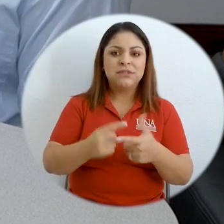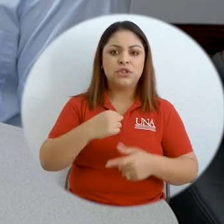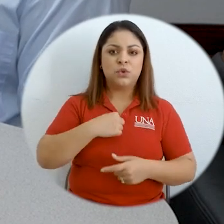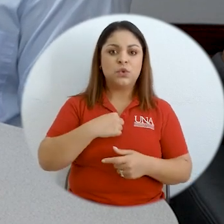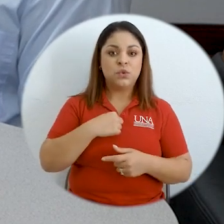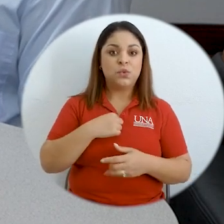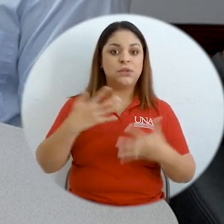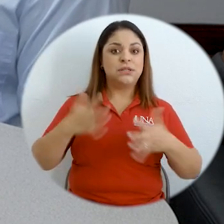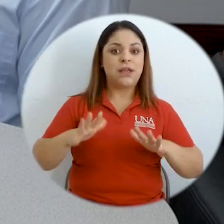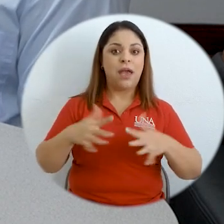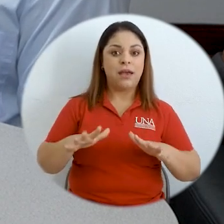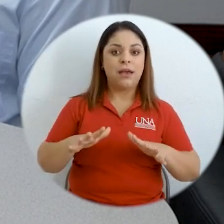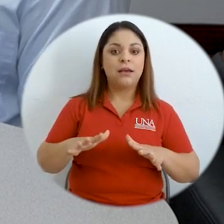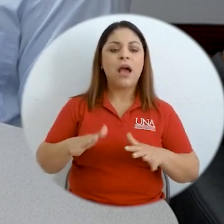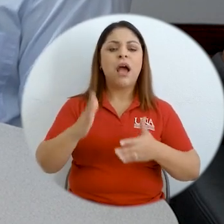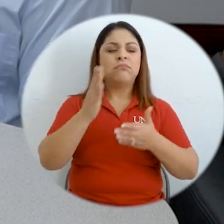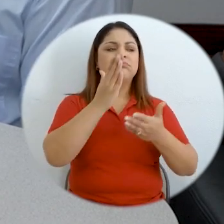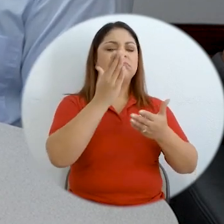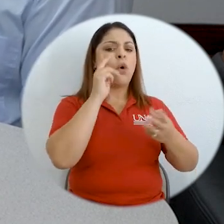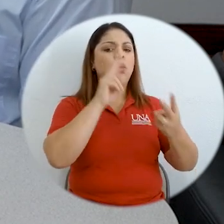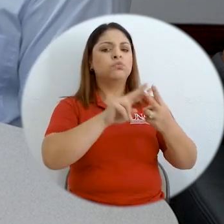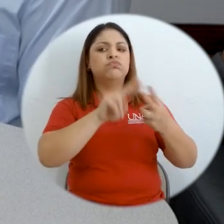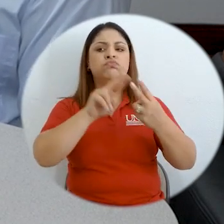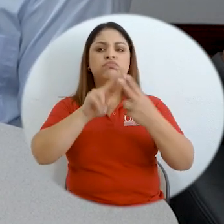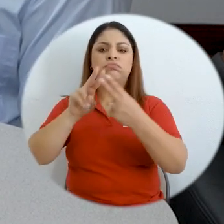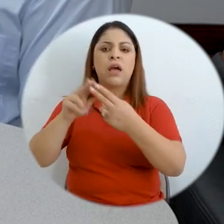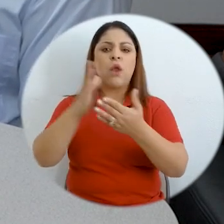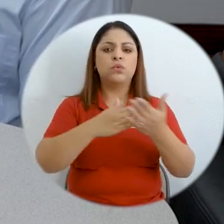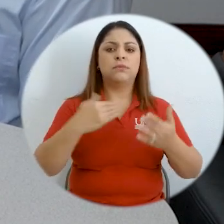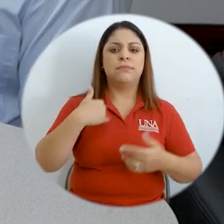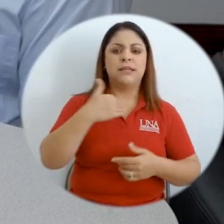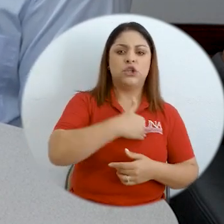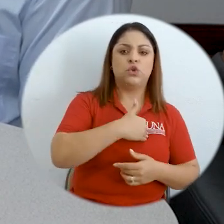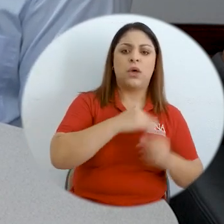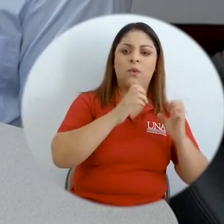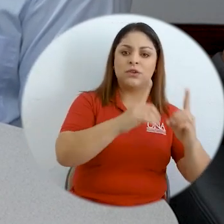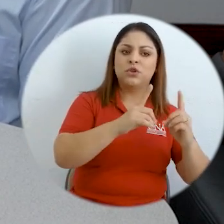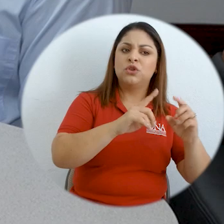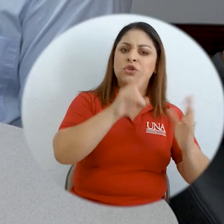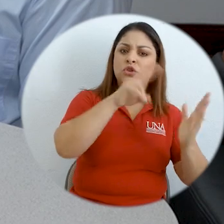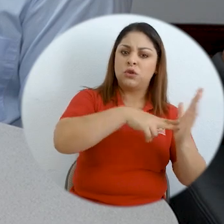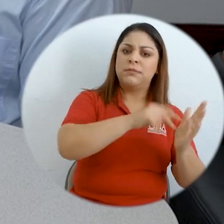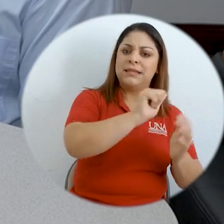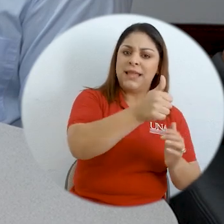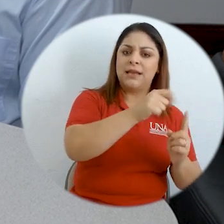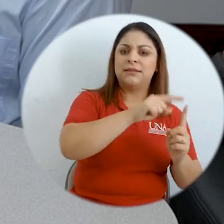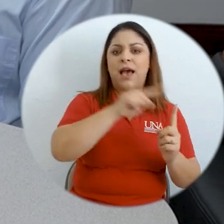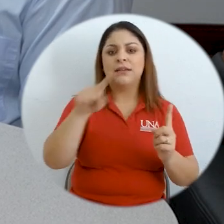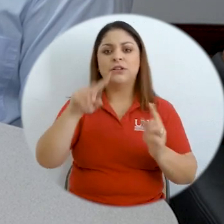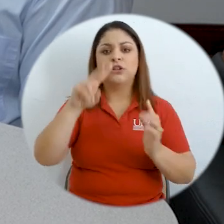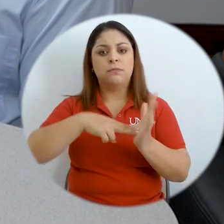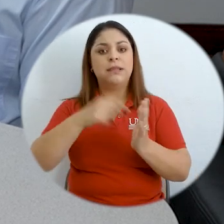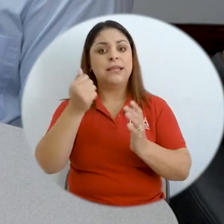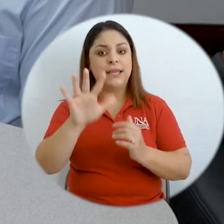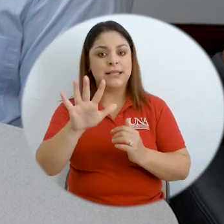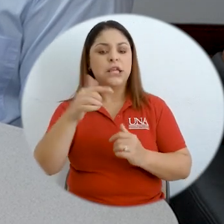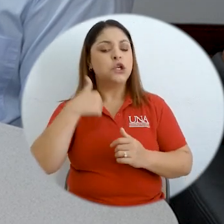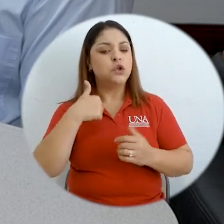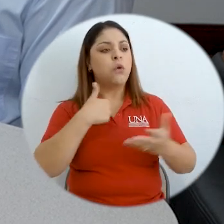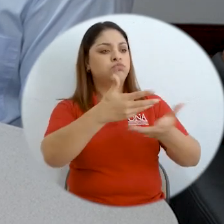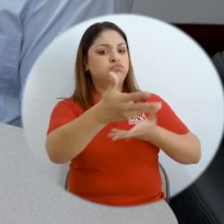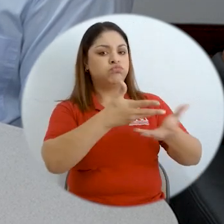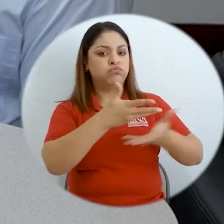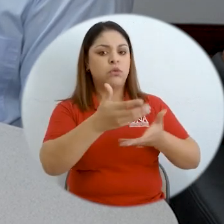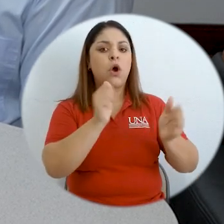mí me ha correspondido estar con varios ministros de Educación entre el 2010 y el 2015 como vicerrector académico. Me